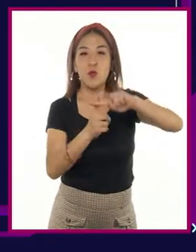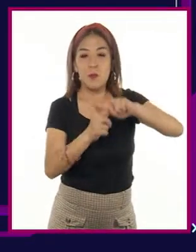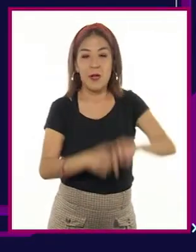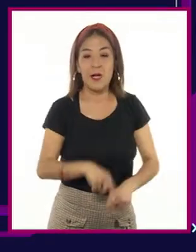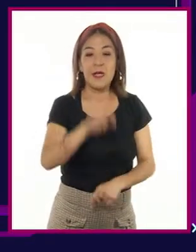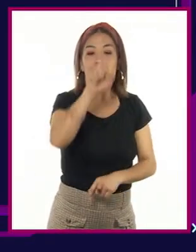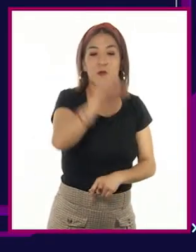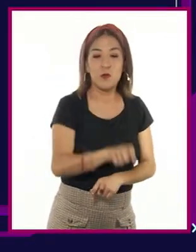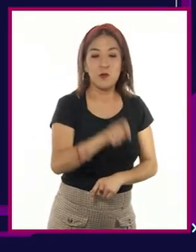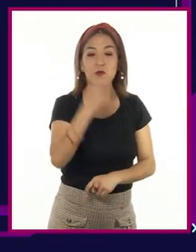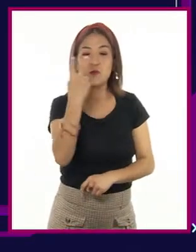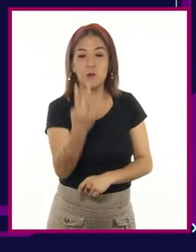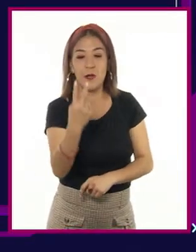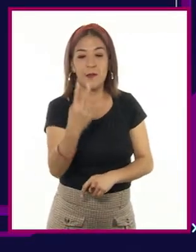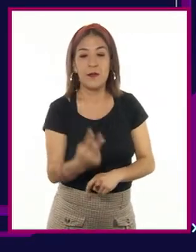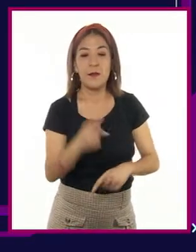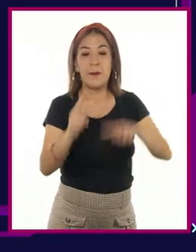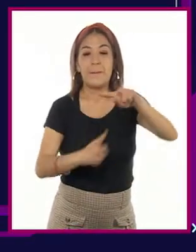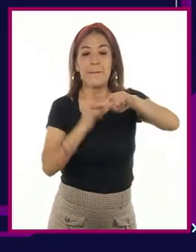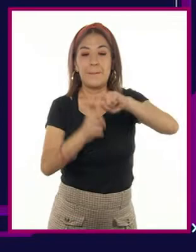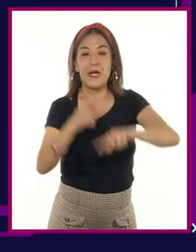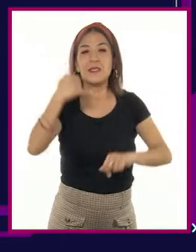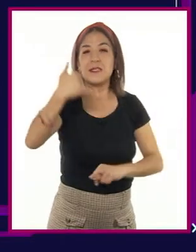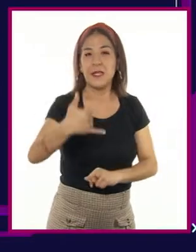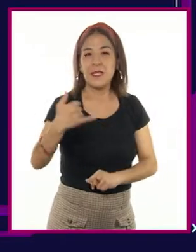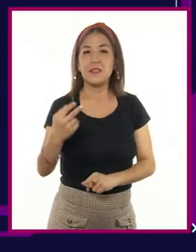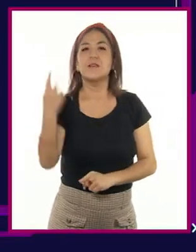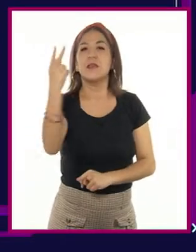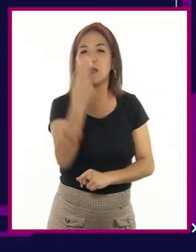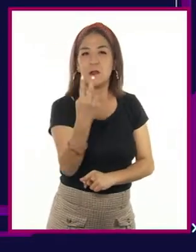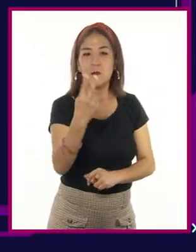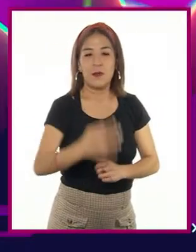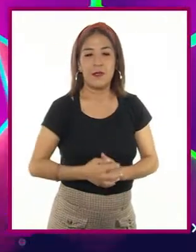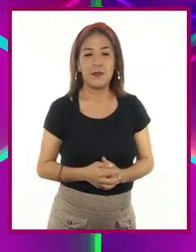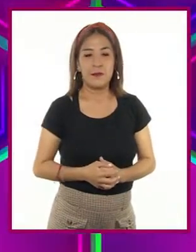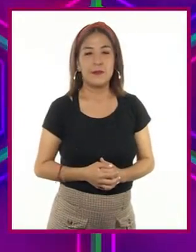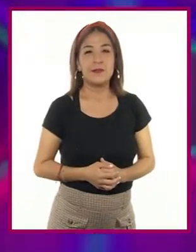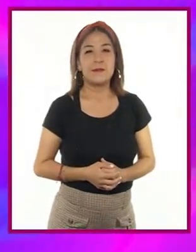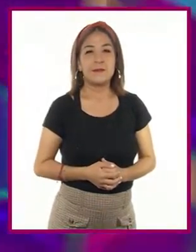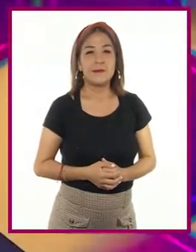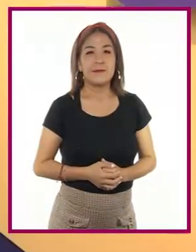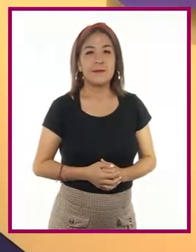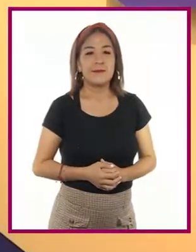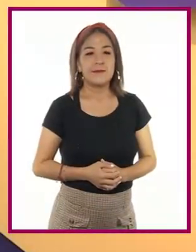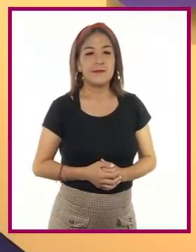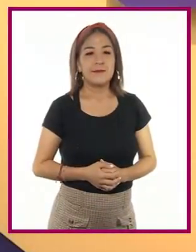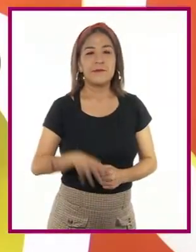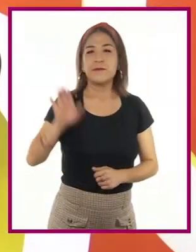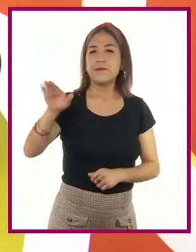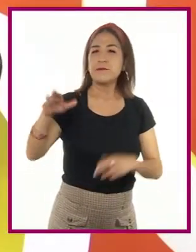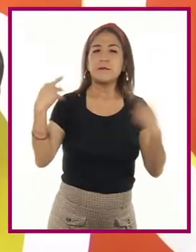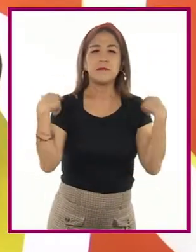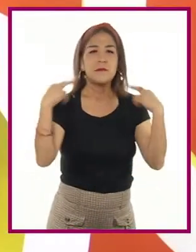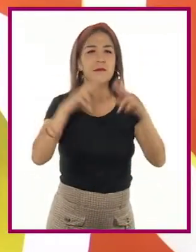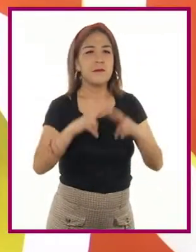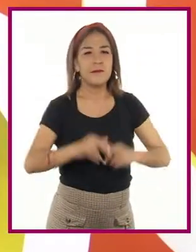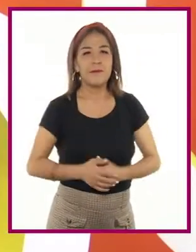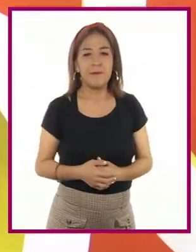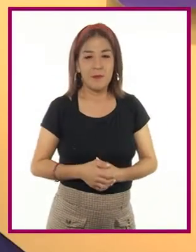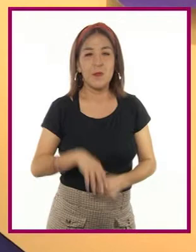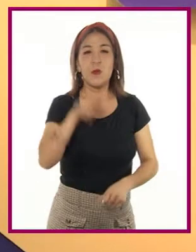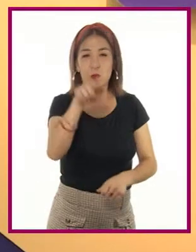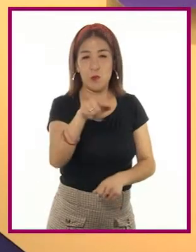cuadrados de dos números x al cuadrado más llega al cuadrado maestro julio te